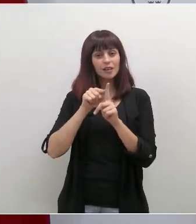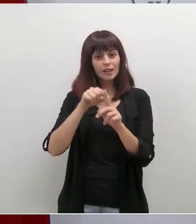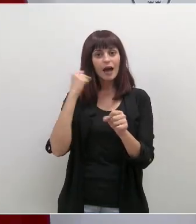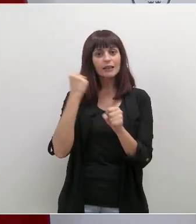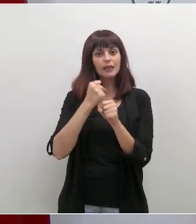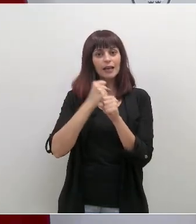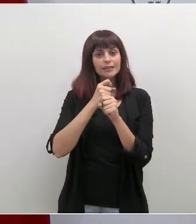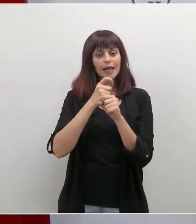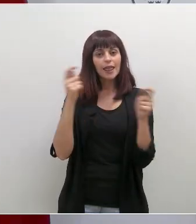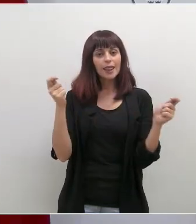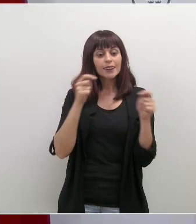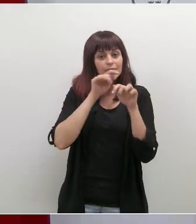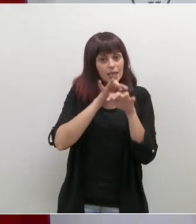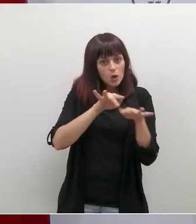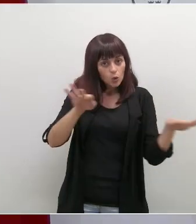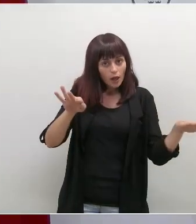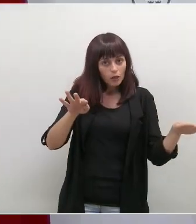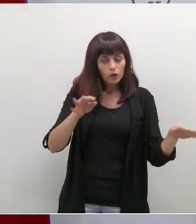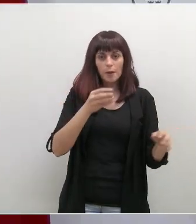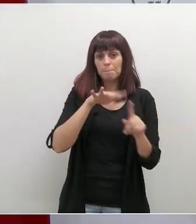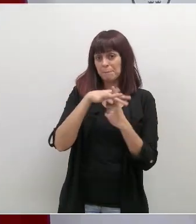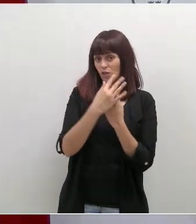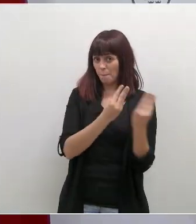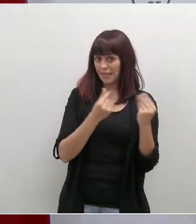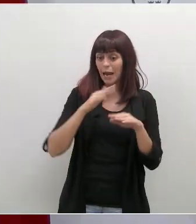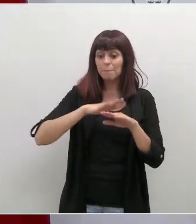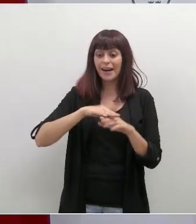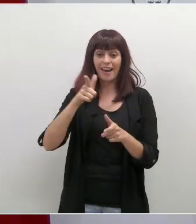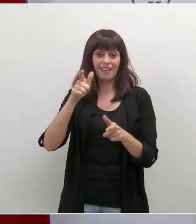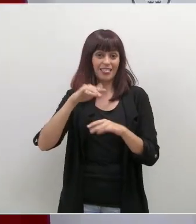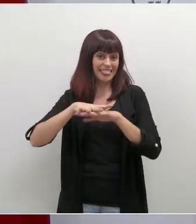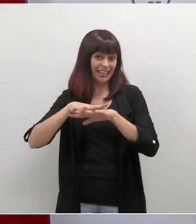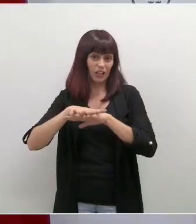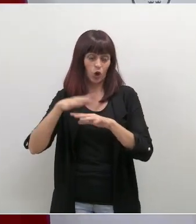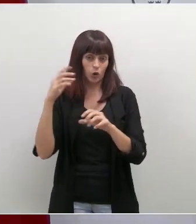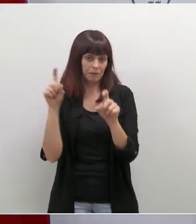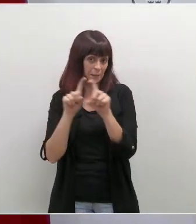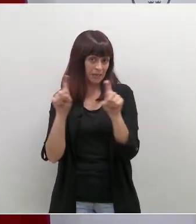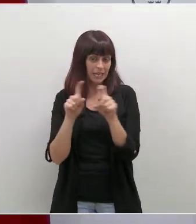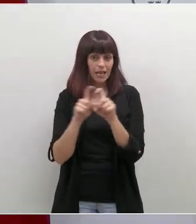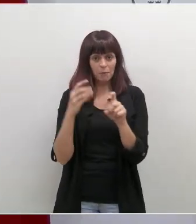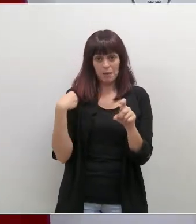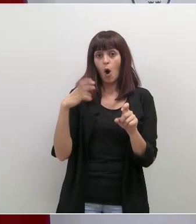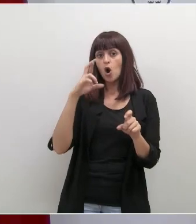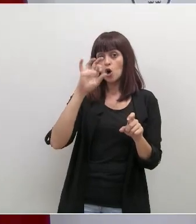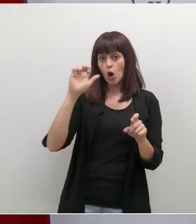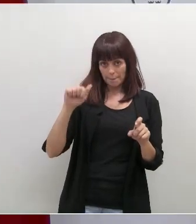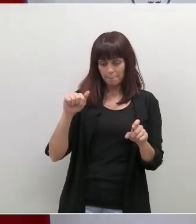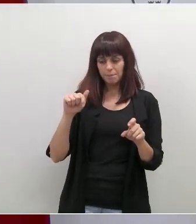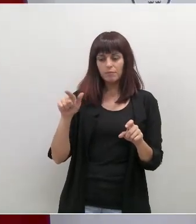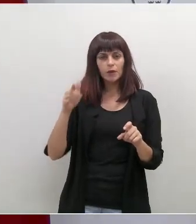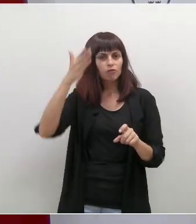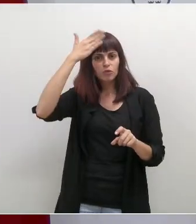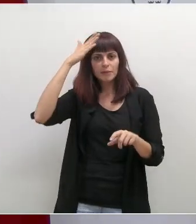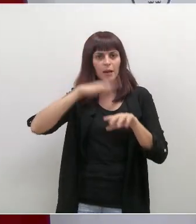de divulgación ambiental, de formación para todo el tejido empresarial vinculado a CROEM, en este caso, y es fundamental para acercar